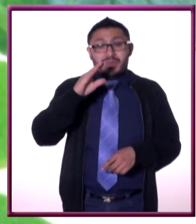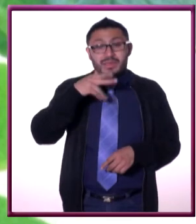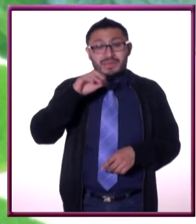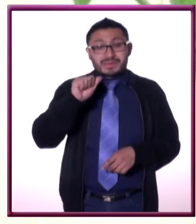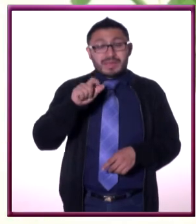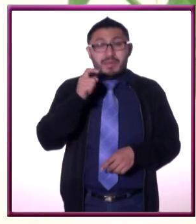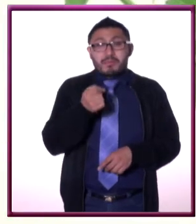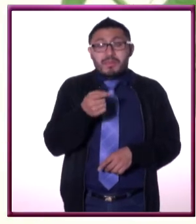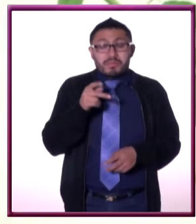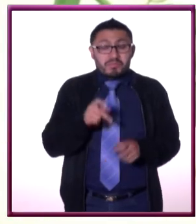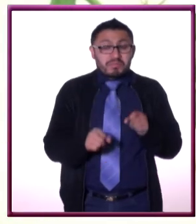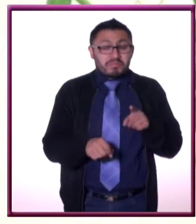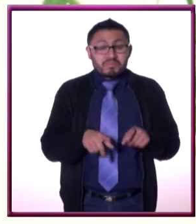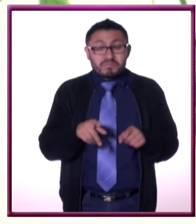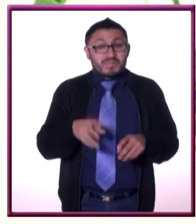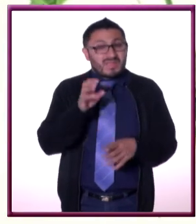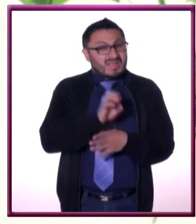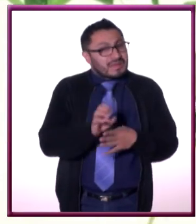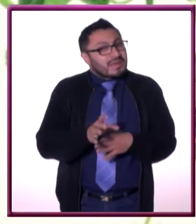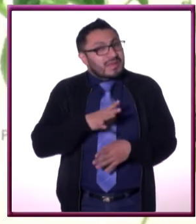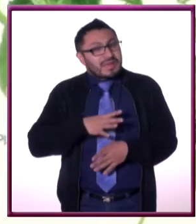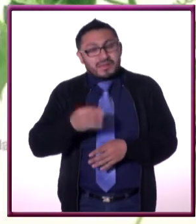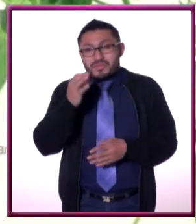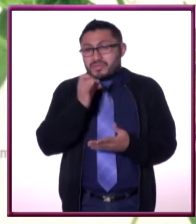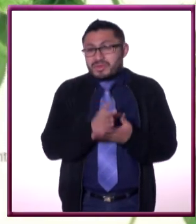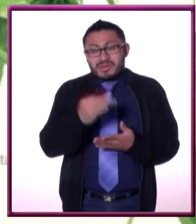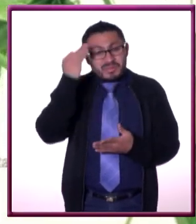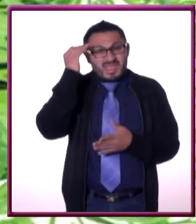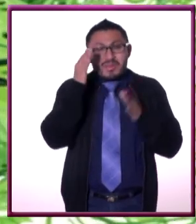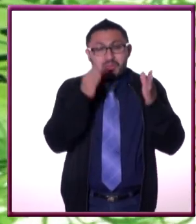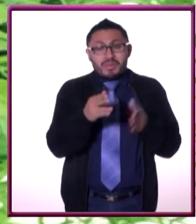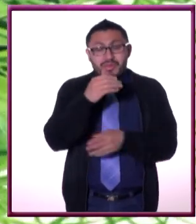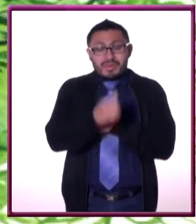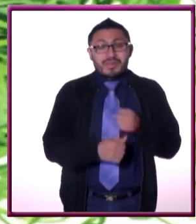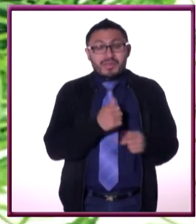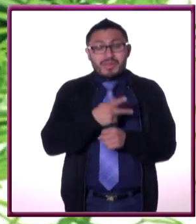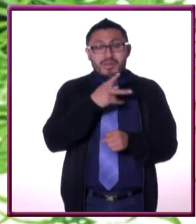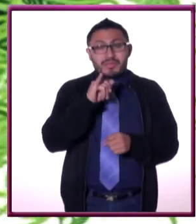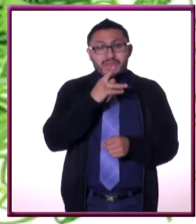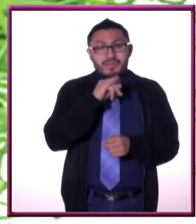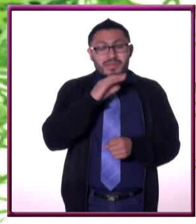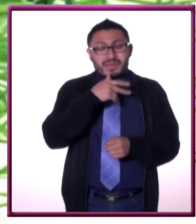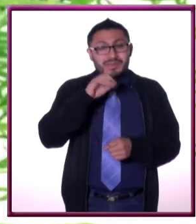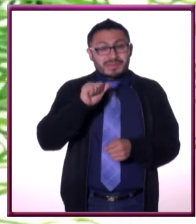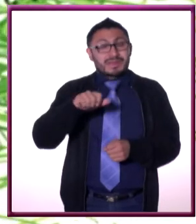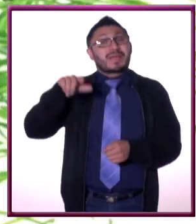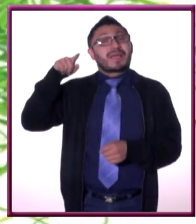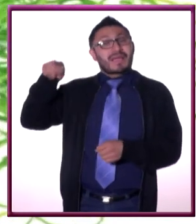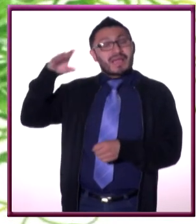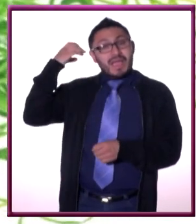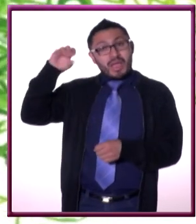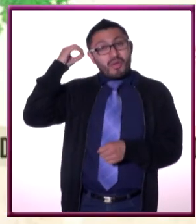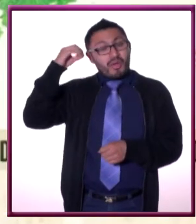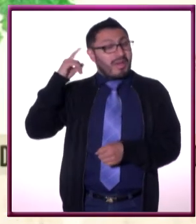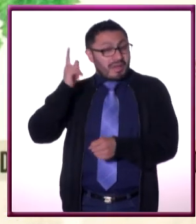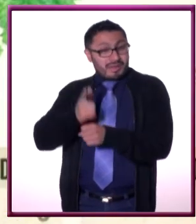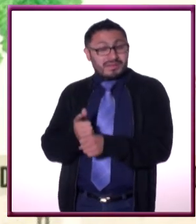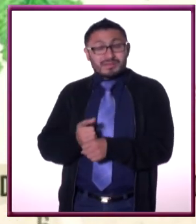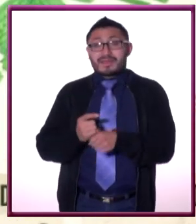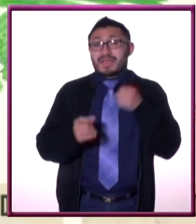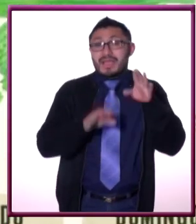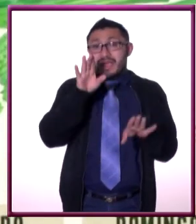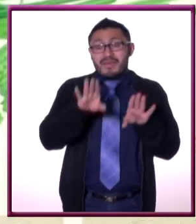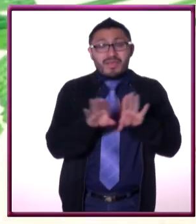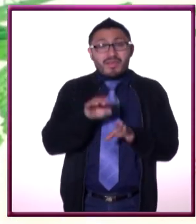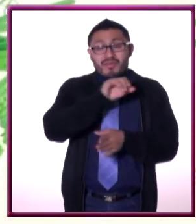muy poquito, entonces está disponible ¿Y dónde se cierta encuentra la temporada del pipicha? año. La pipicha hacia el sureste de México, sureste. en Oaxaca la encontramos, Sí. ¿no?